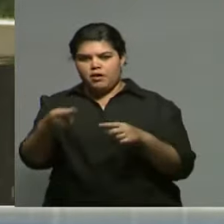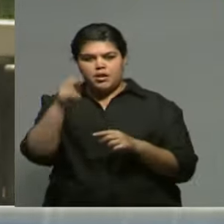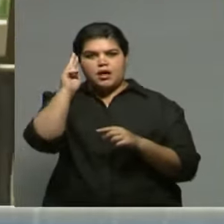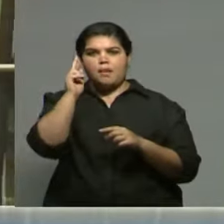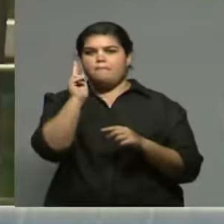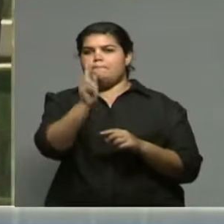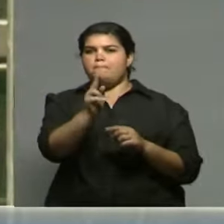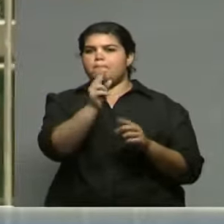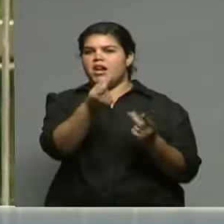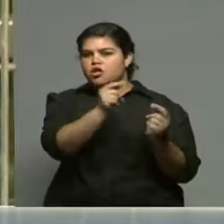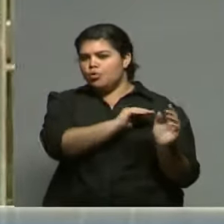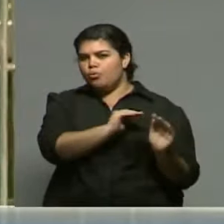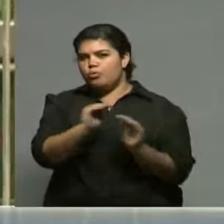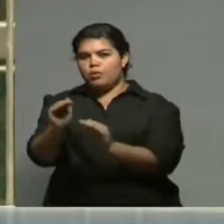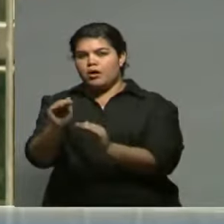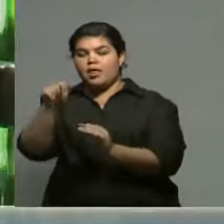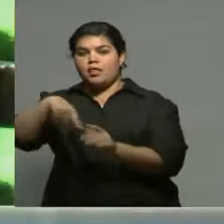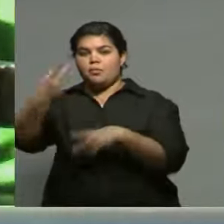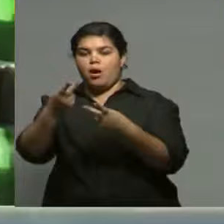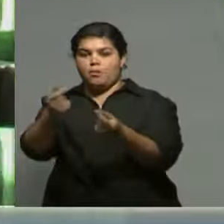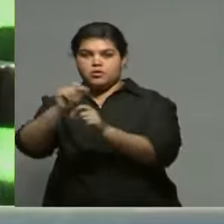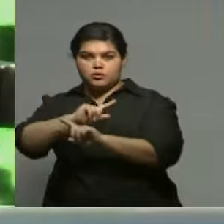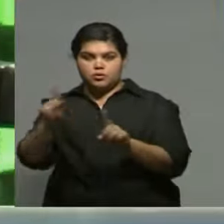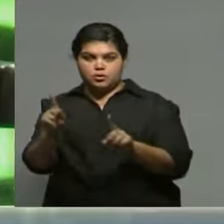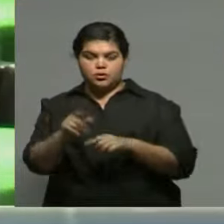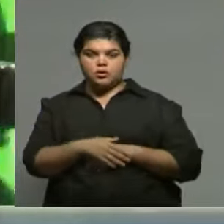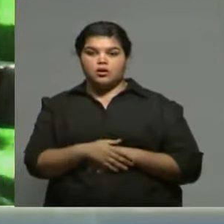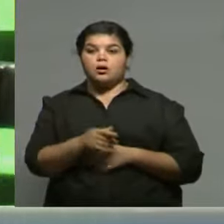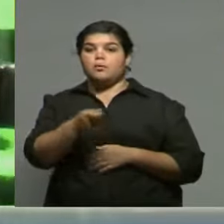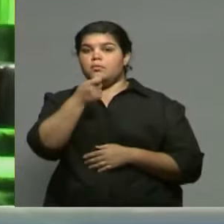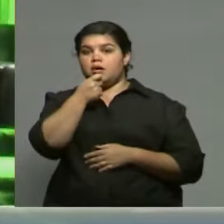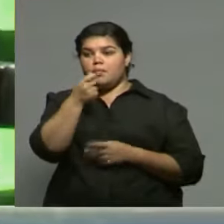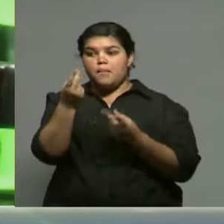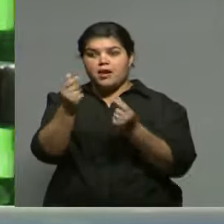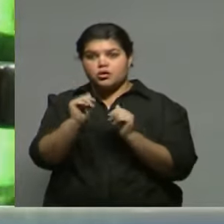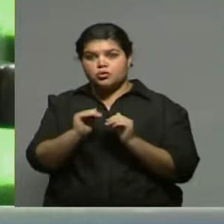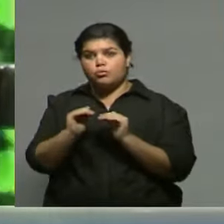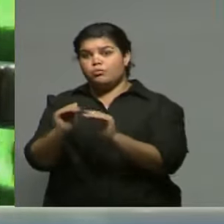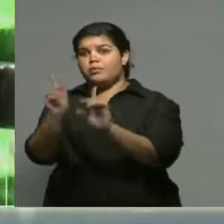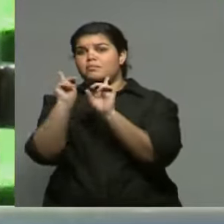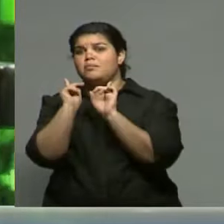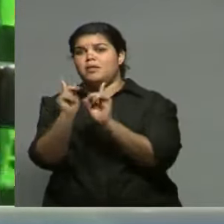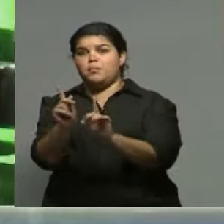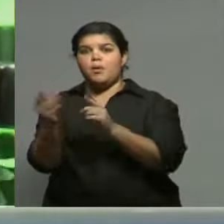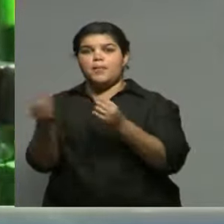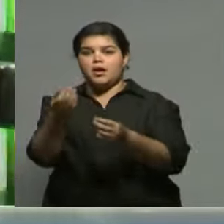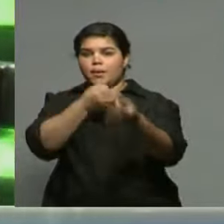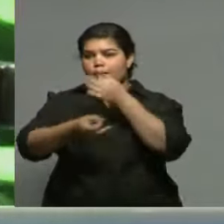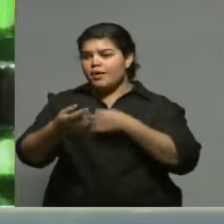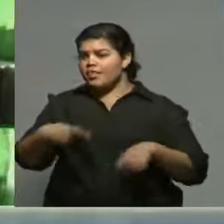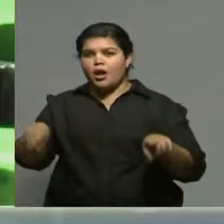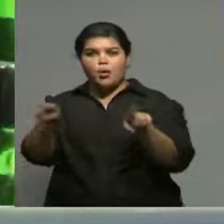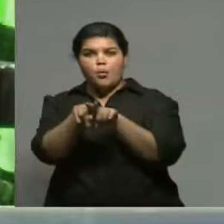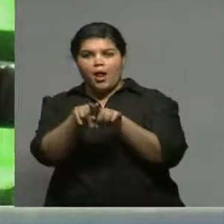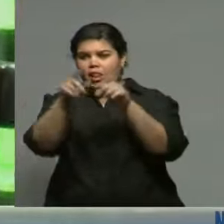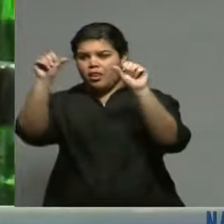por ende se aumenta el precio de la góndola, y si se quiere mantener el precio en la góndola para que no se caiga el consumo,